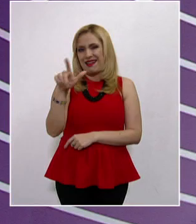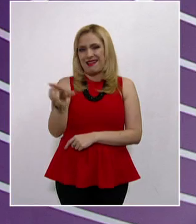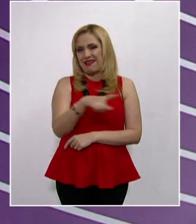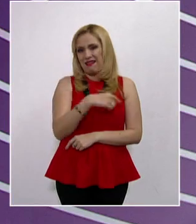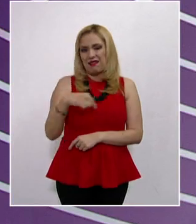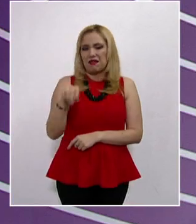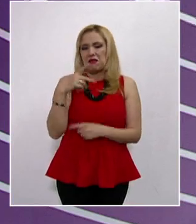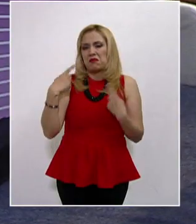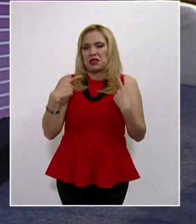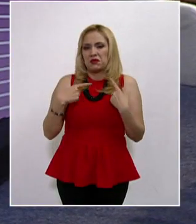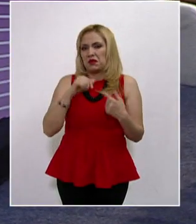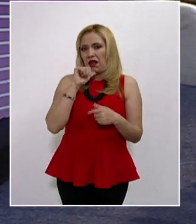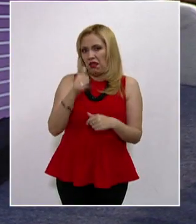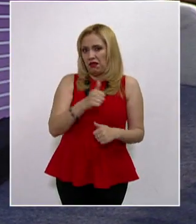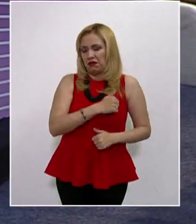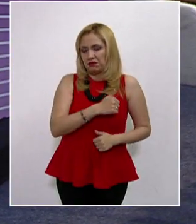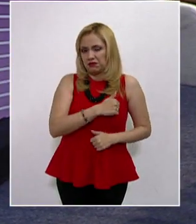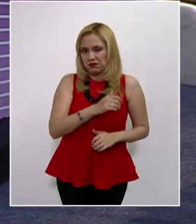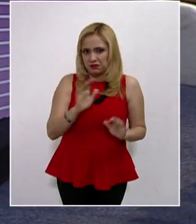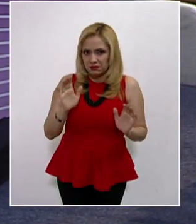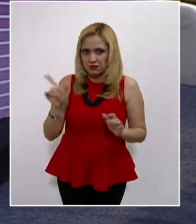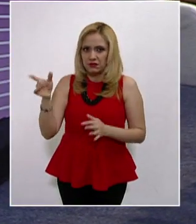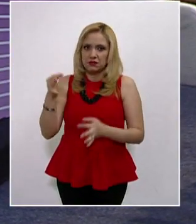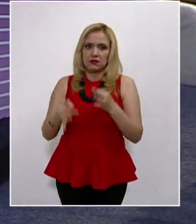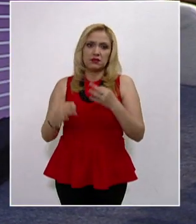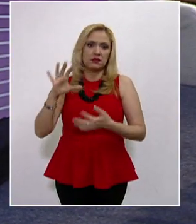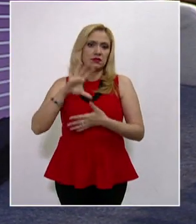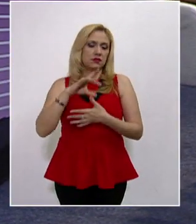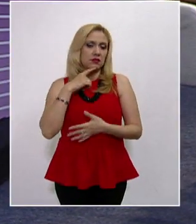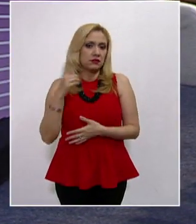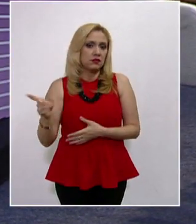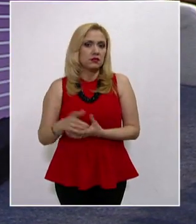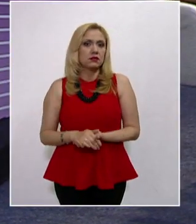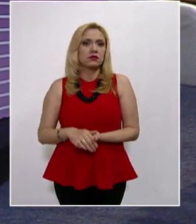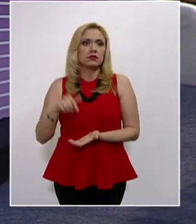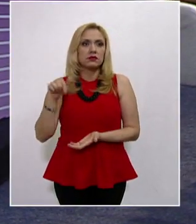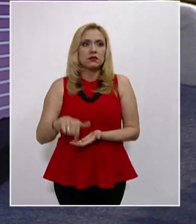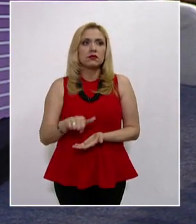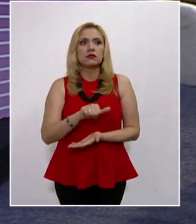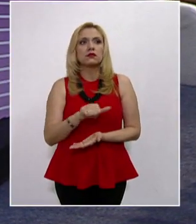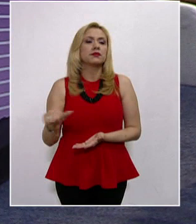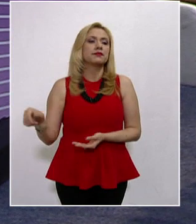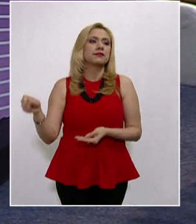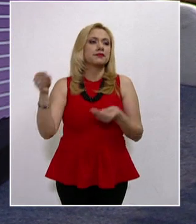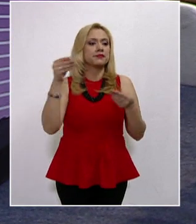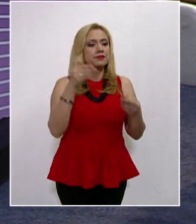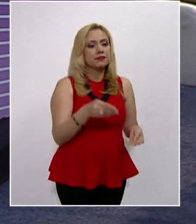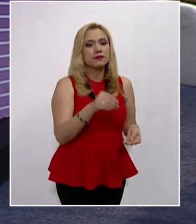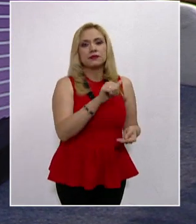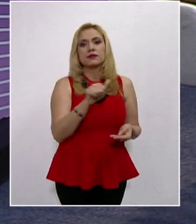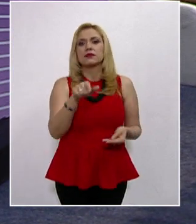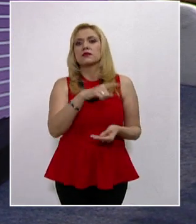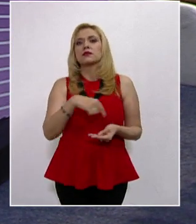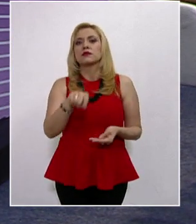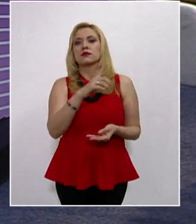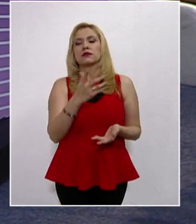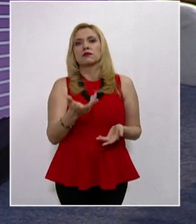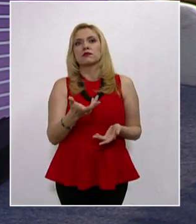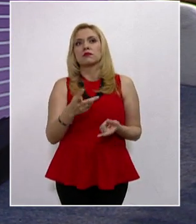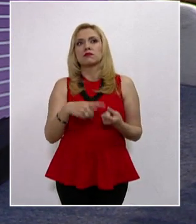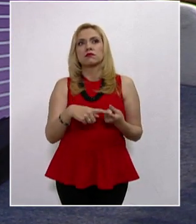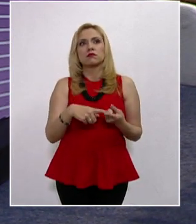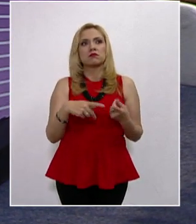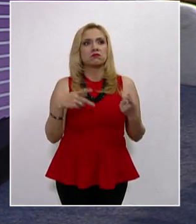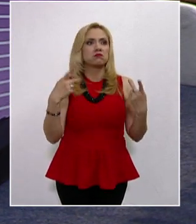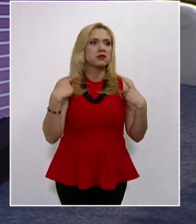la conceptualización de la Corte Interamericana, conoce de delitos que están dirigidos a profesionistas, a